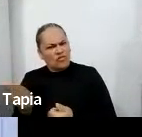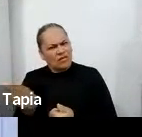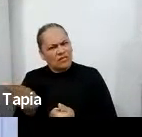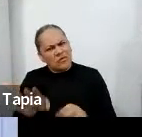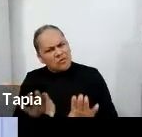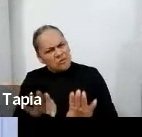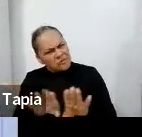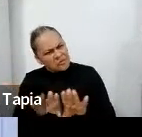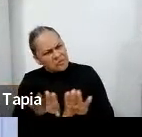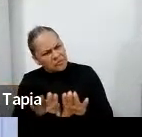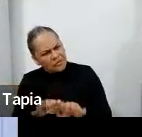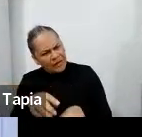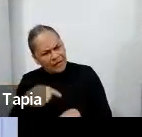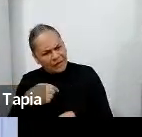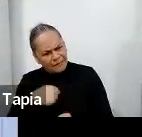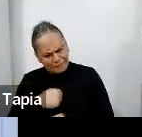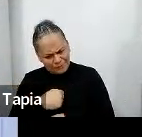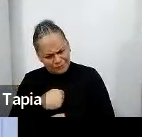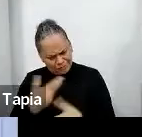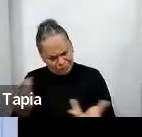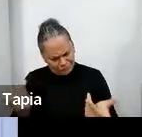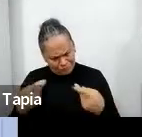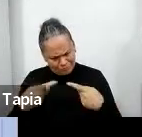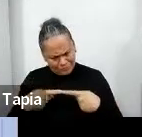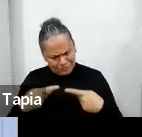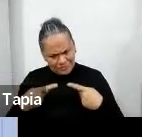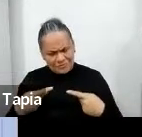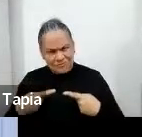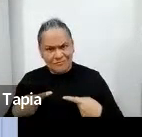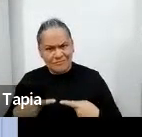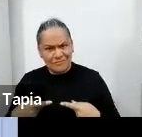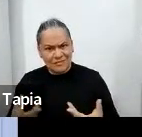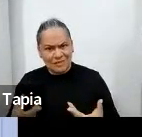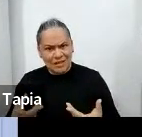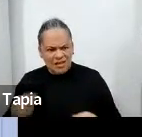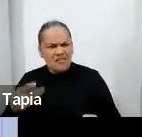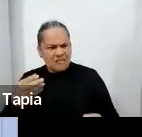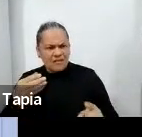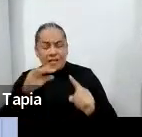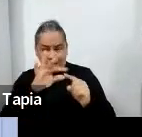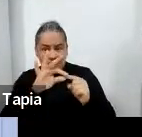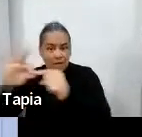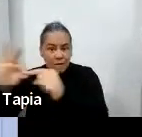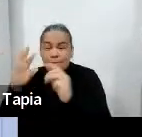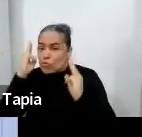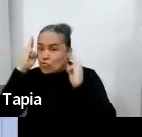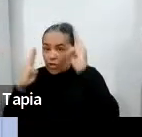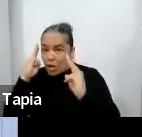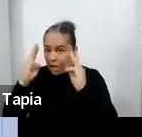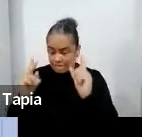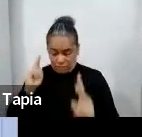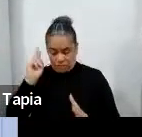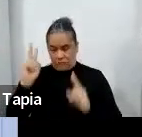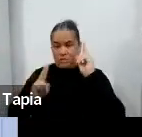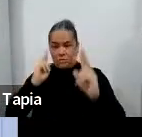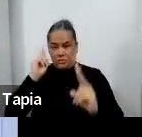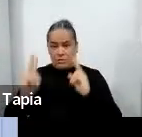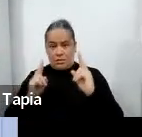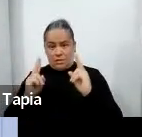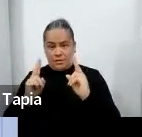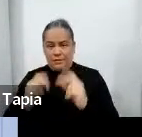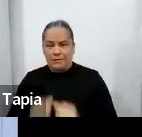nuestras pacientes íbamos, cuando hacíamos visitas al museo, nuestras pacientes les interesaba más ahí,